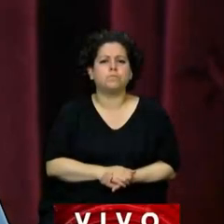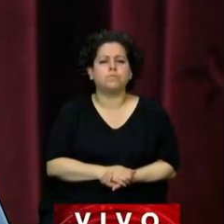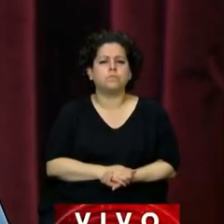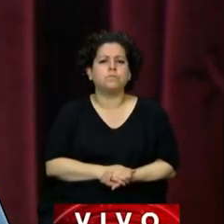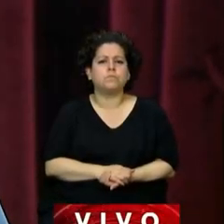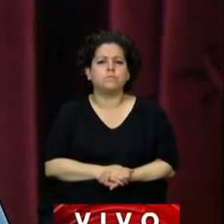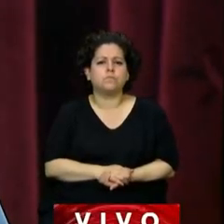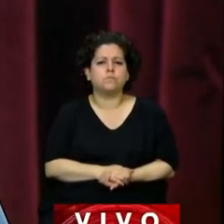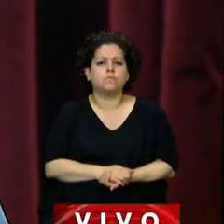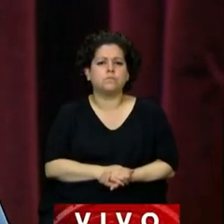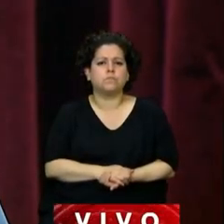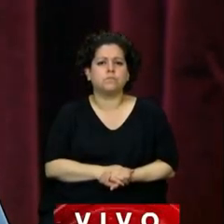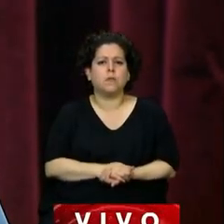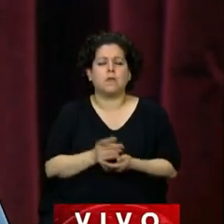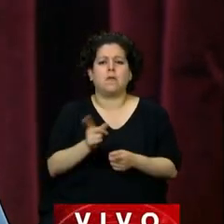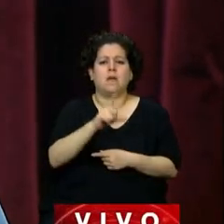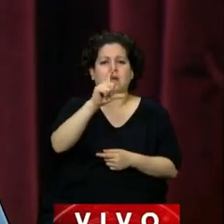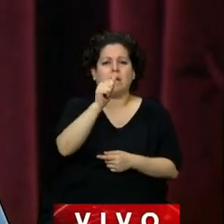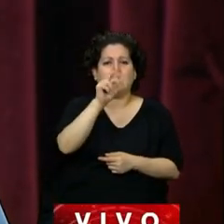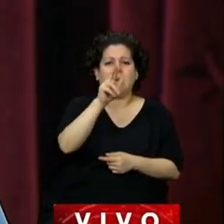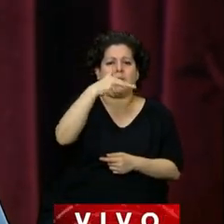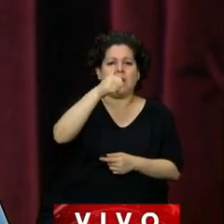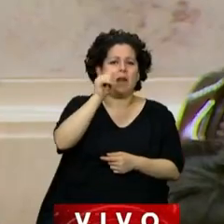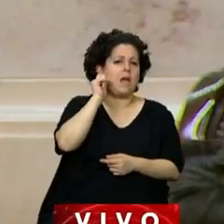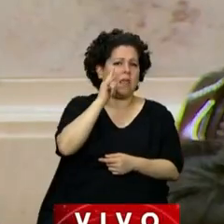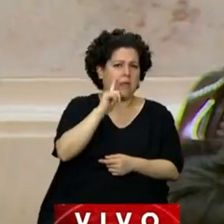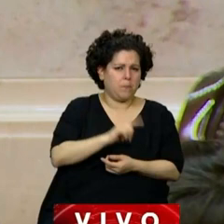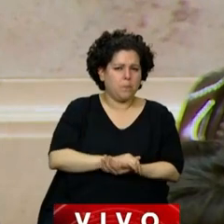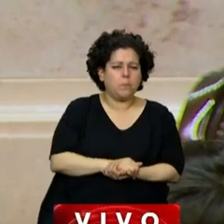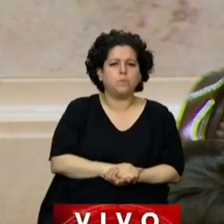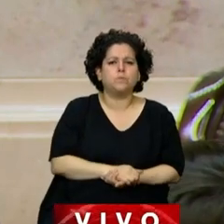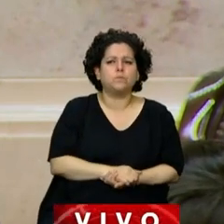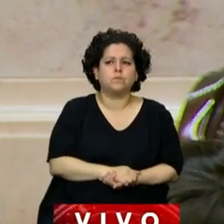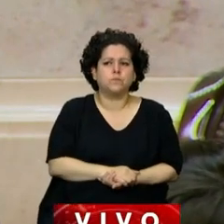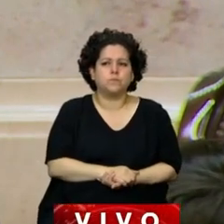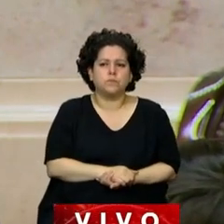Diputado Guillermo Carnaghi, del Frente de Todos, tiene la palabra.